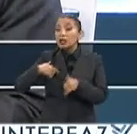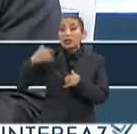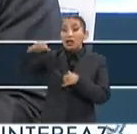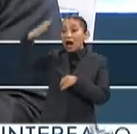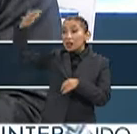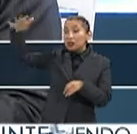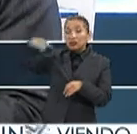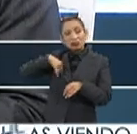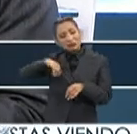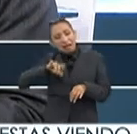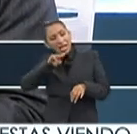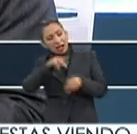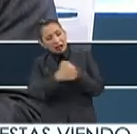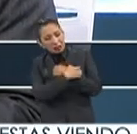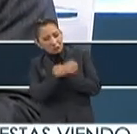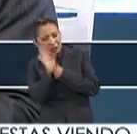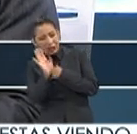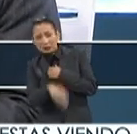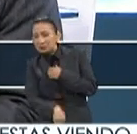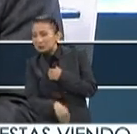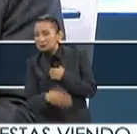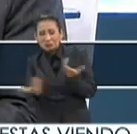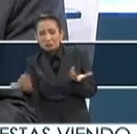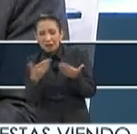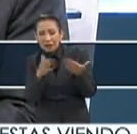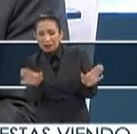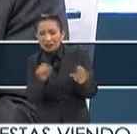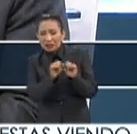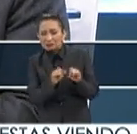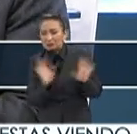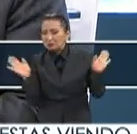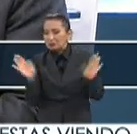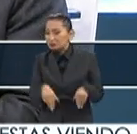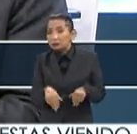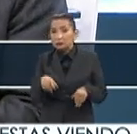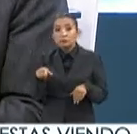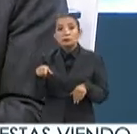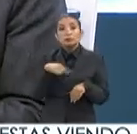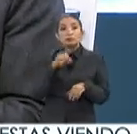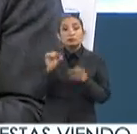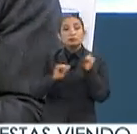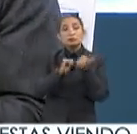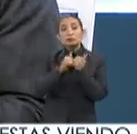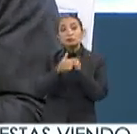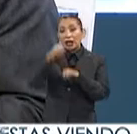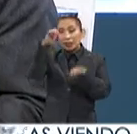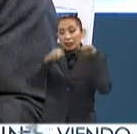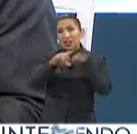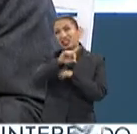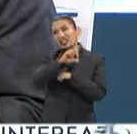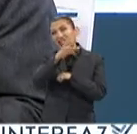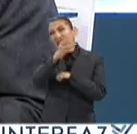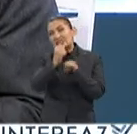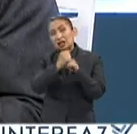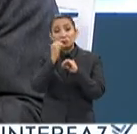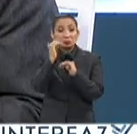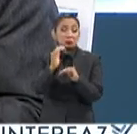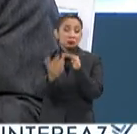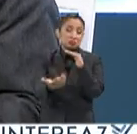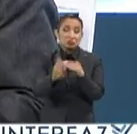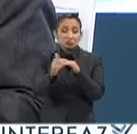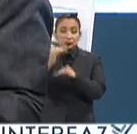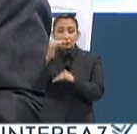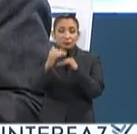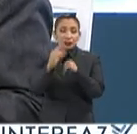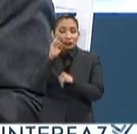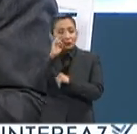no se interesaban por la educación abierta a distancia. El promedio de edades era 33 años. Entonces, en